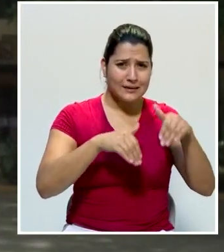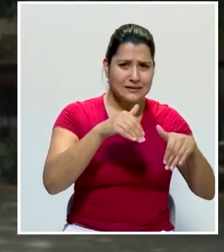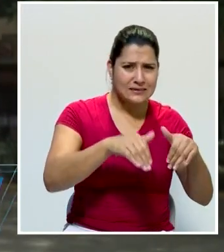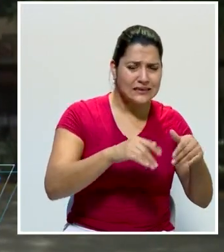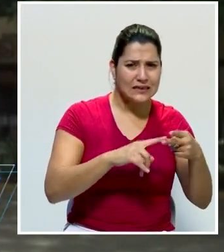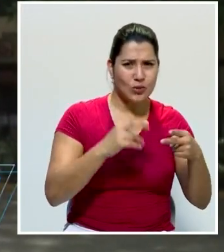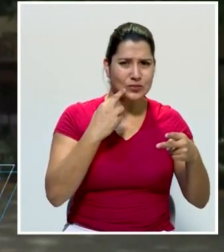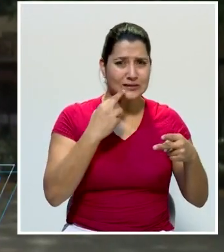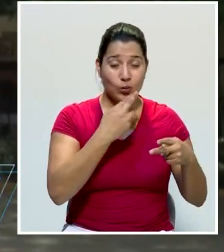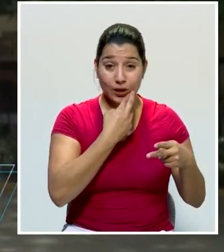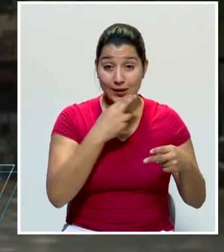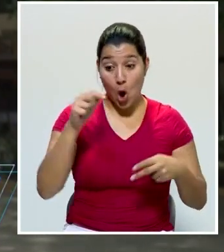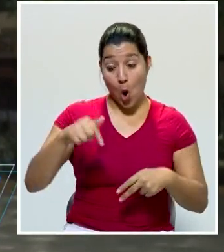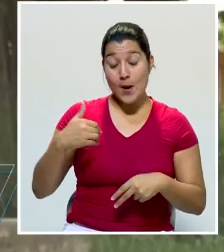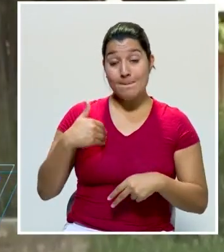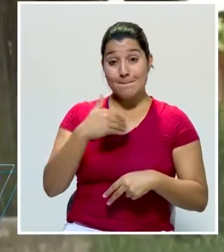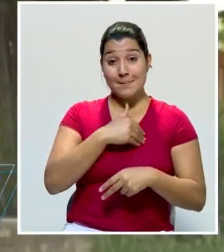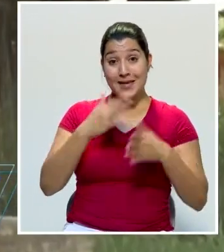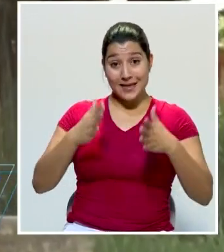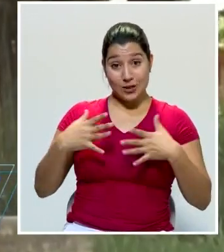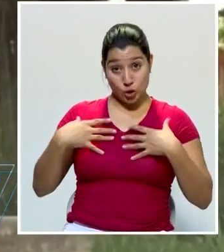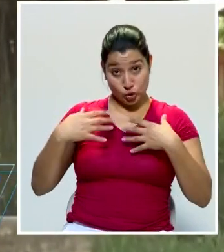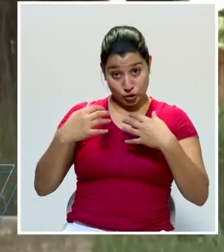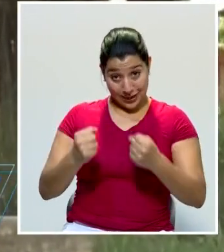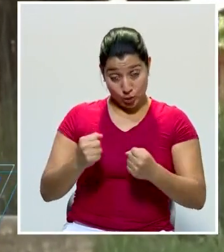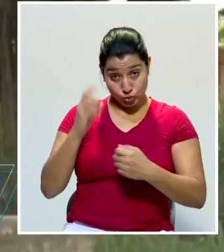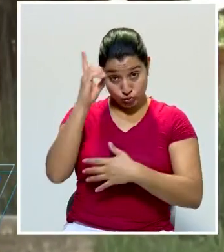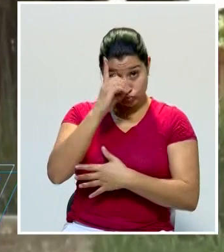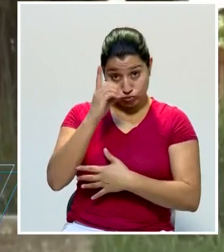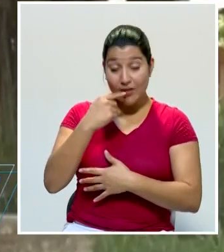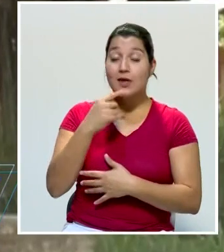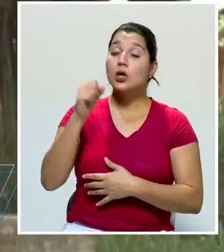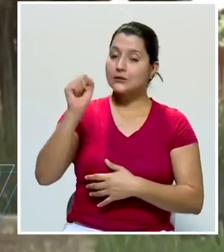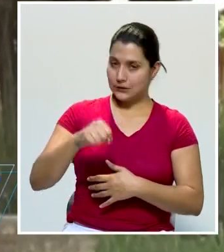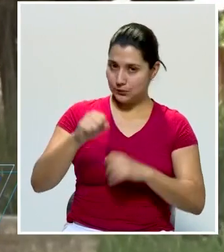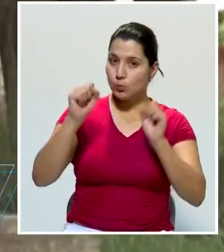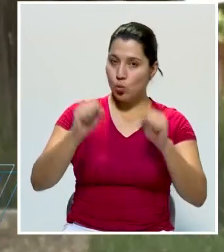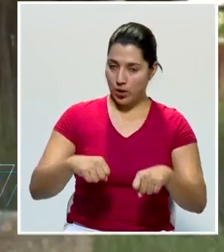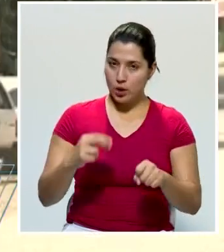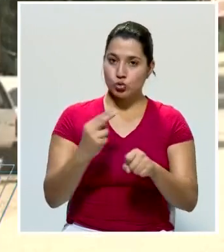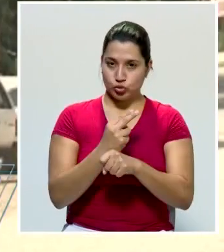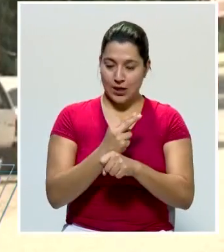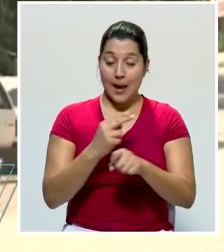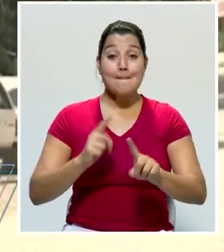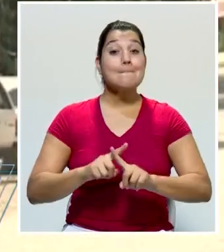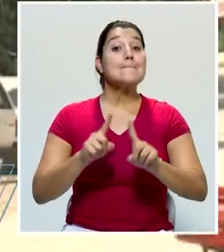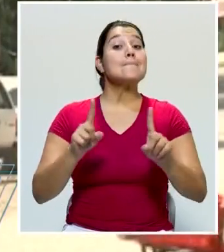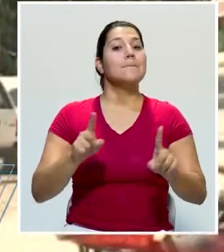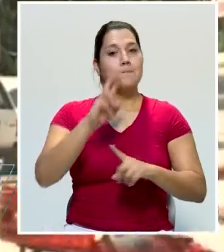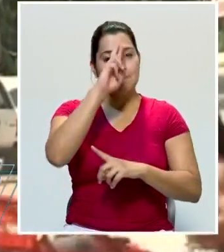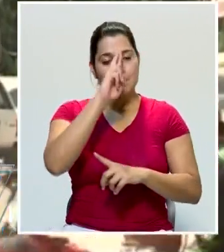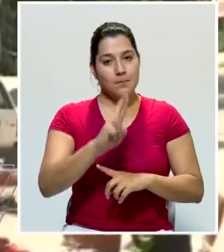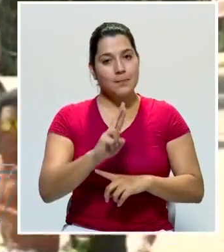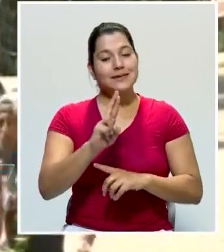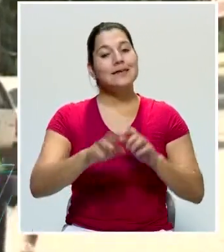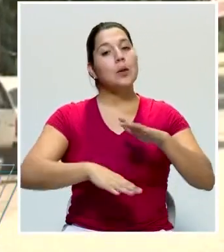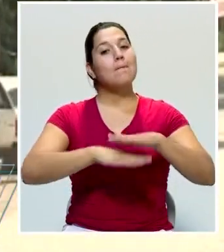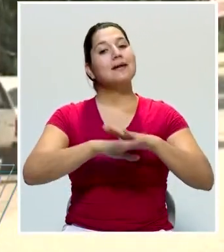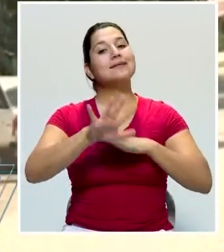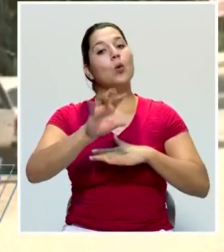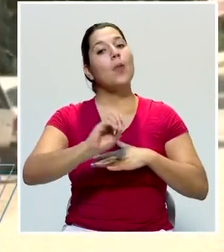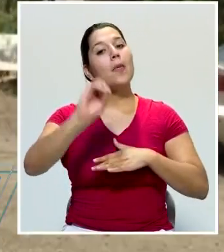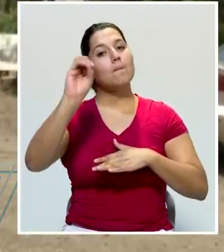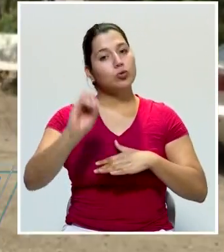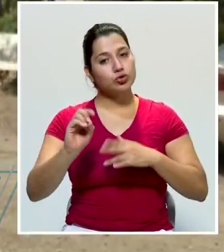Daniel Salas, ministro de Salud, confirmó este martes que sí se pueden hacer uso de esas áreas, siempre y cuando se aplique el 50% de capacidad